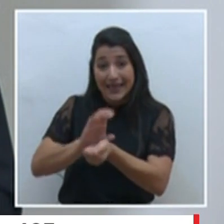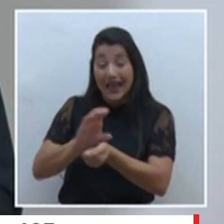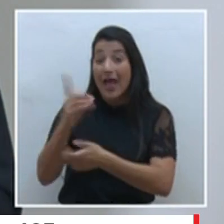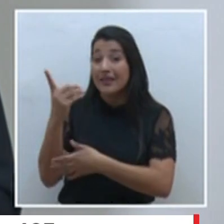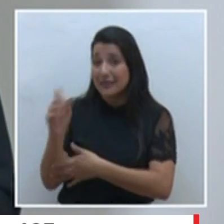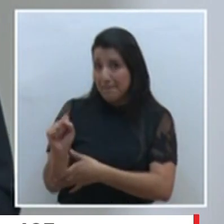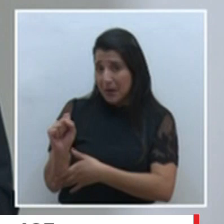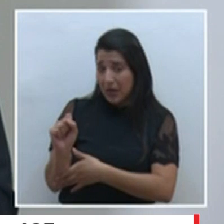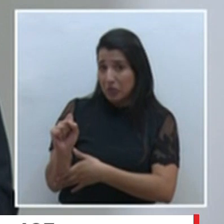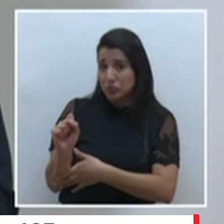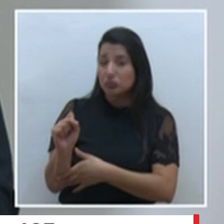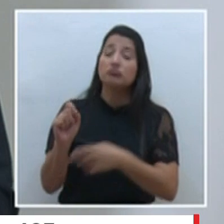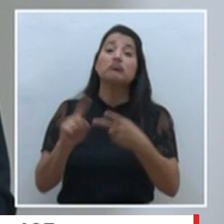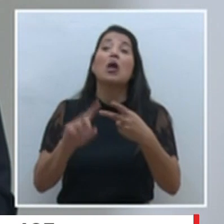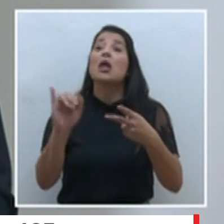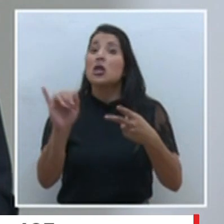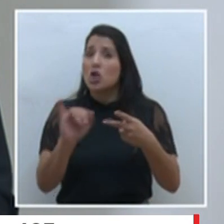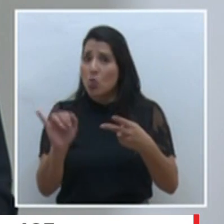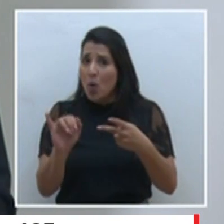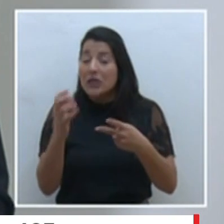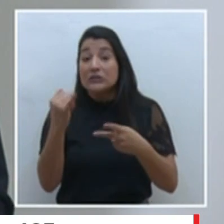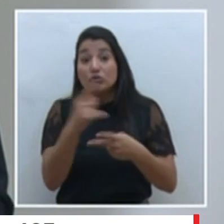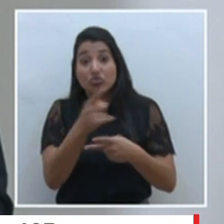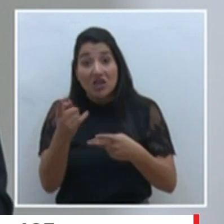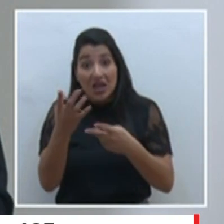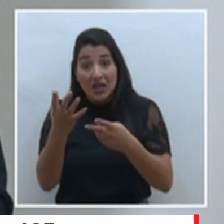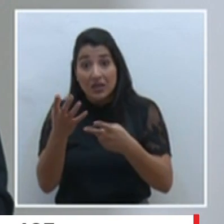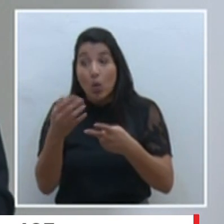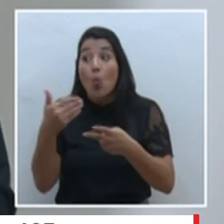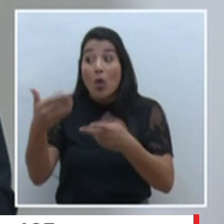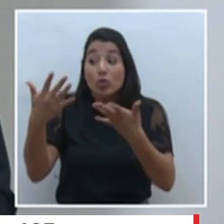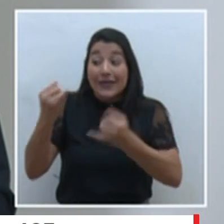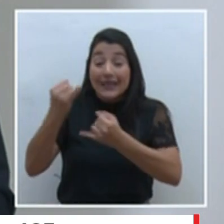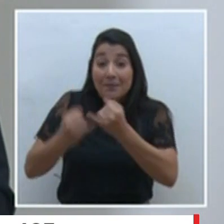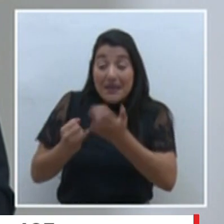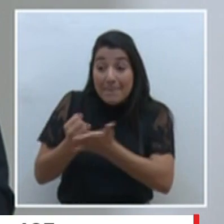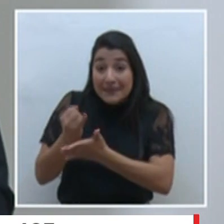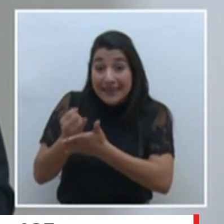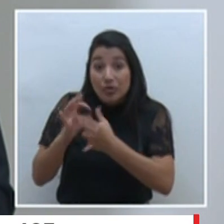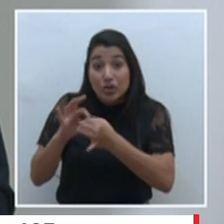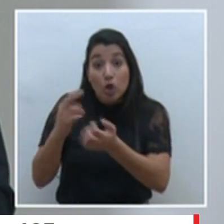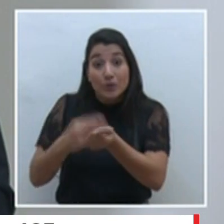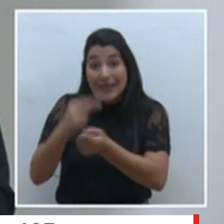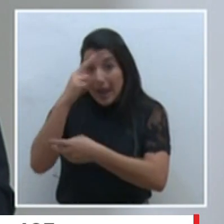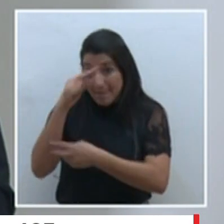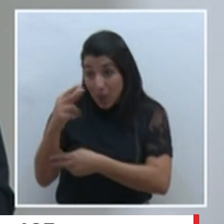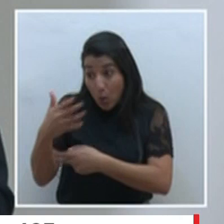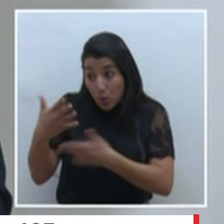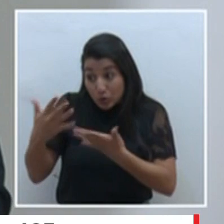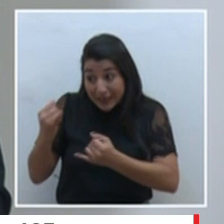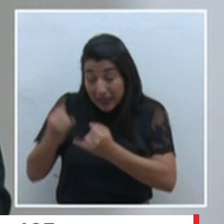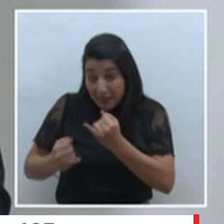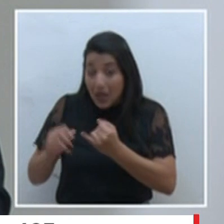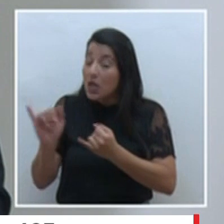formal de la otra investigación del México, también será pública en el momento que la tengamos. Aquí hay que recalcar que